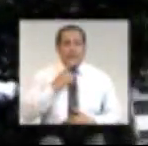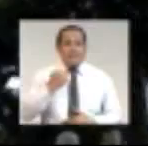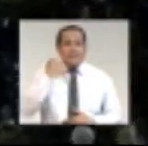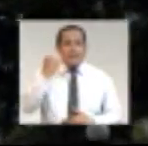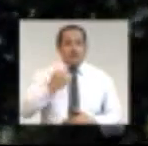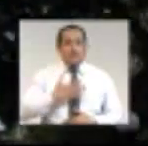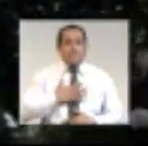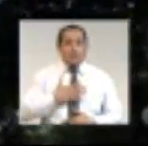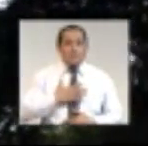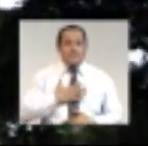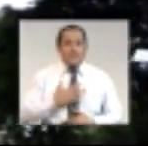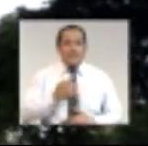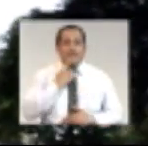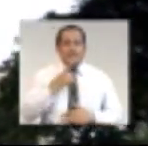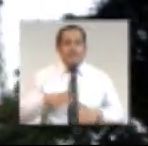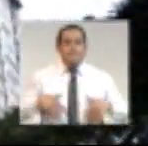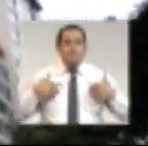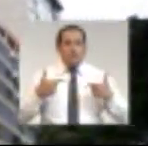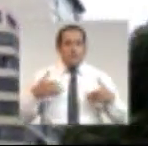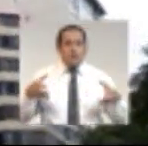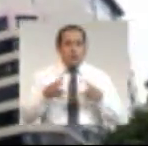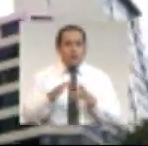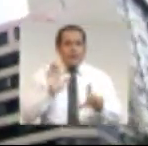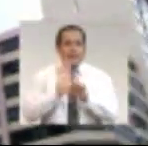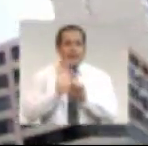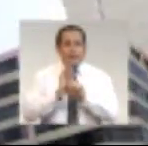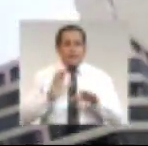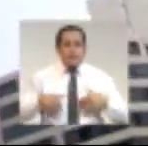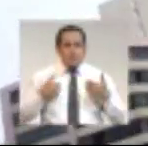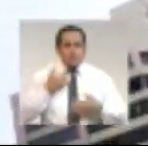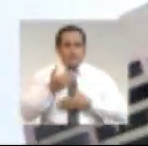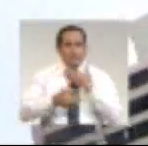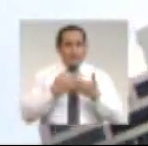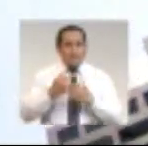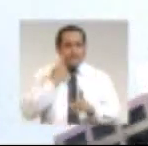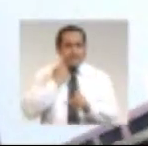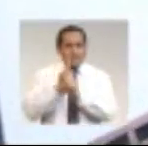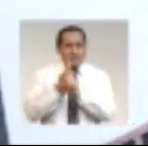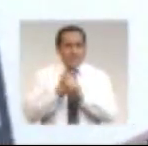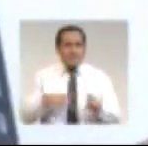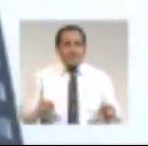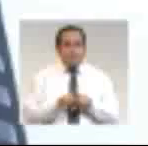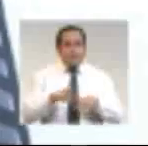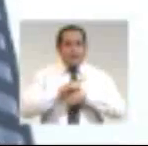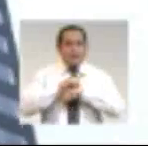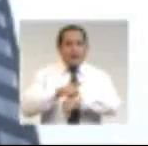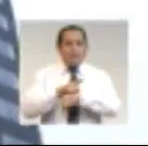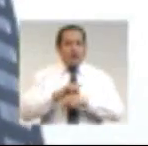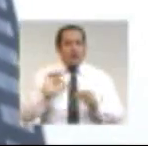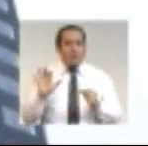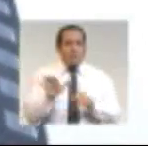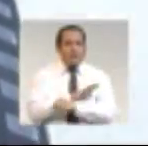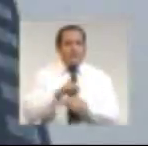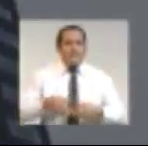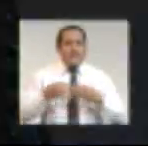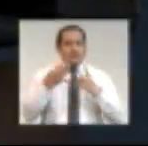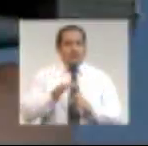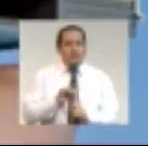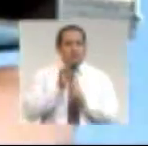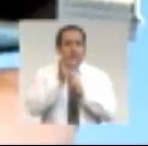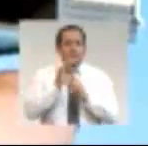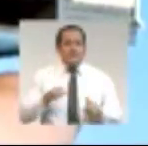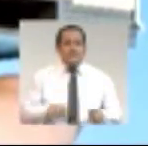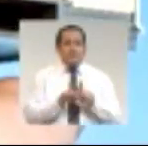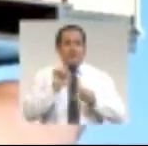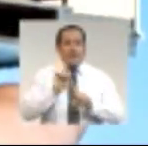El derecho de propiedad es el poder jurídico que uno ejerce en forma directa, inmediata, absoluta,